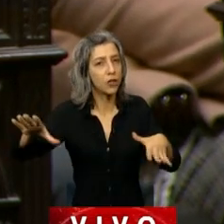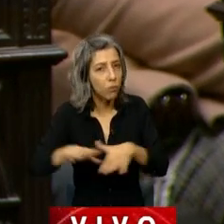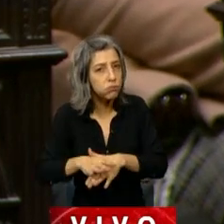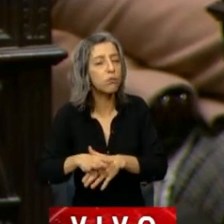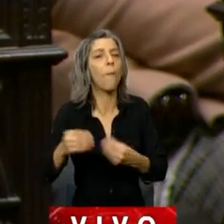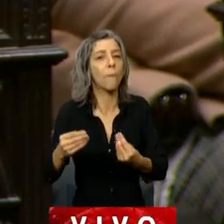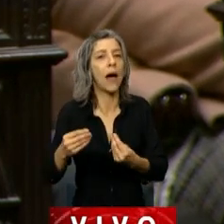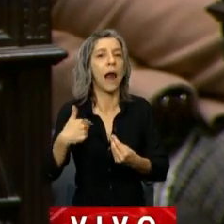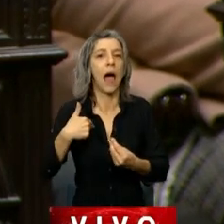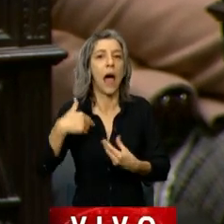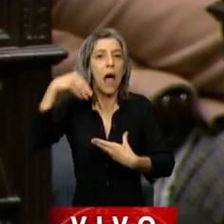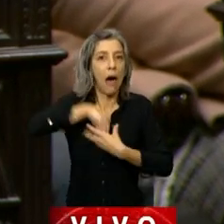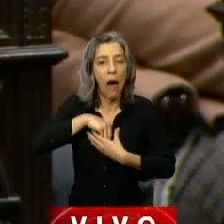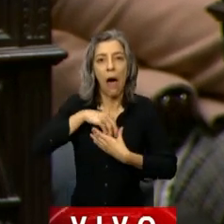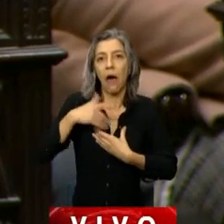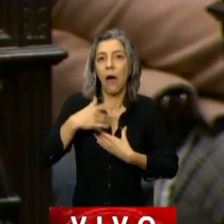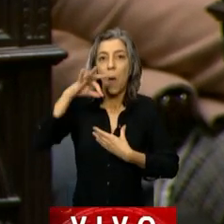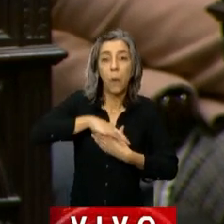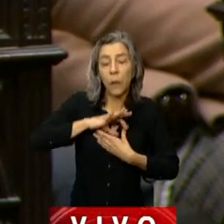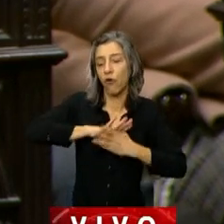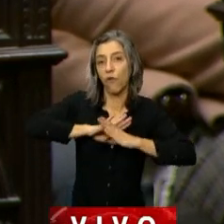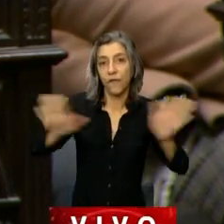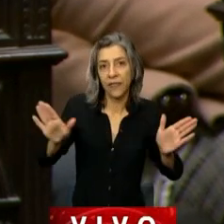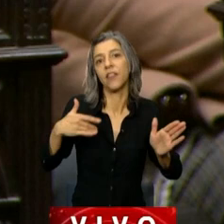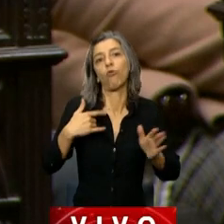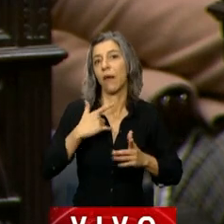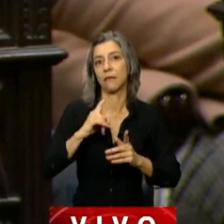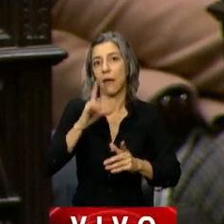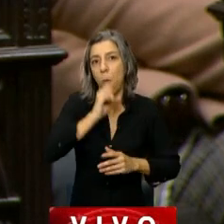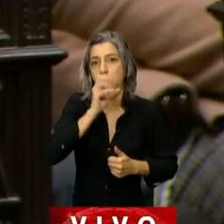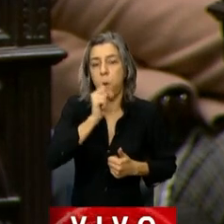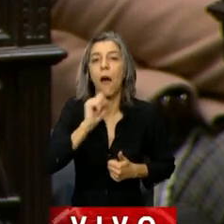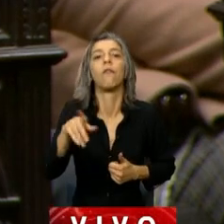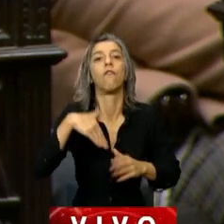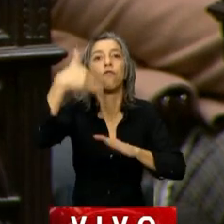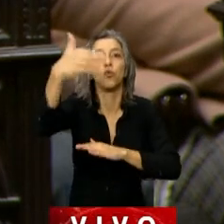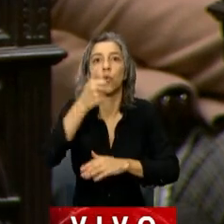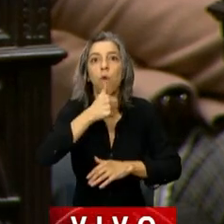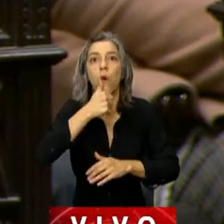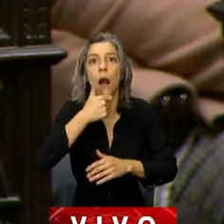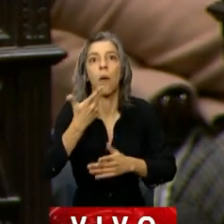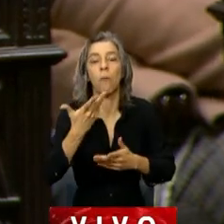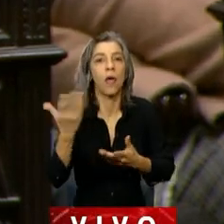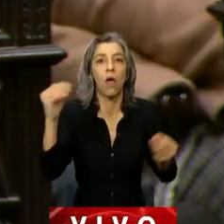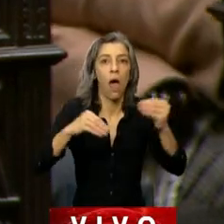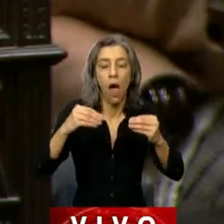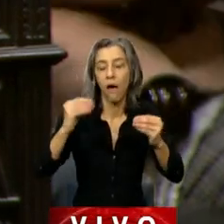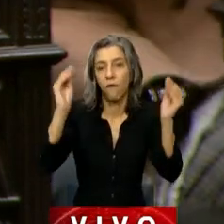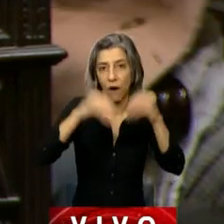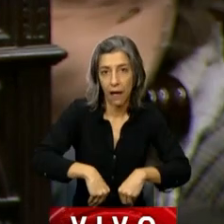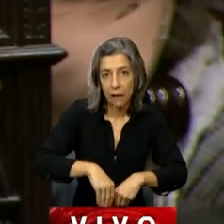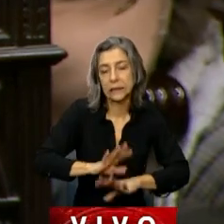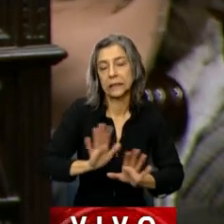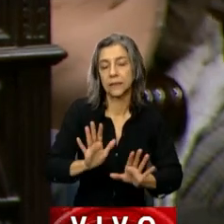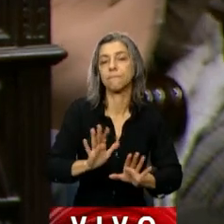para que no pueda desarrollar esa resistencia y cuando necesite ese antibiótico pueda hacer el efecto. Y para finalizar,